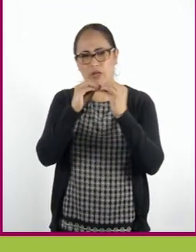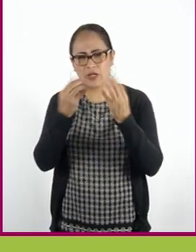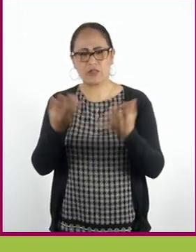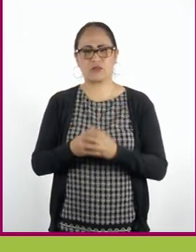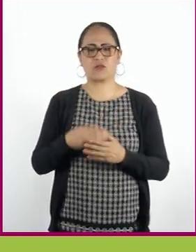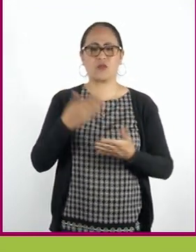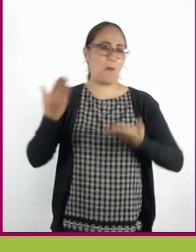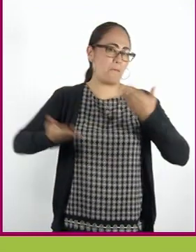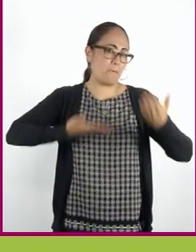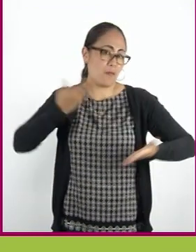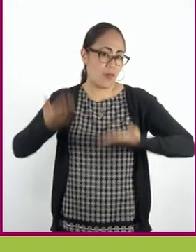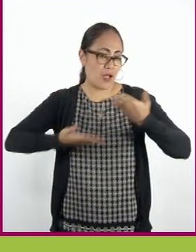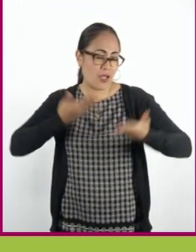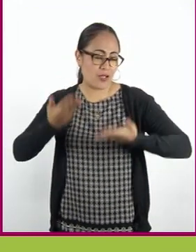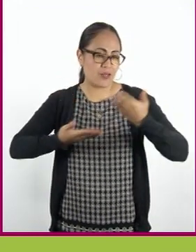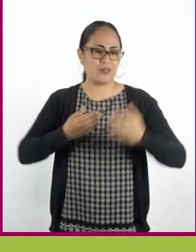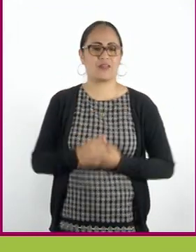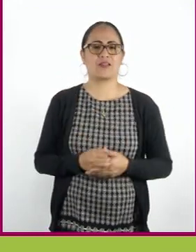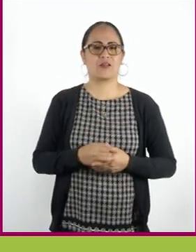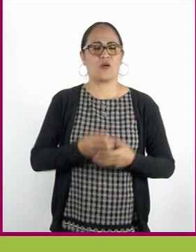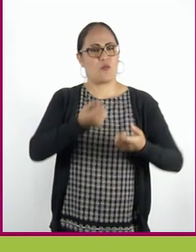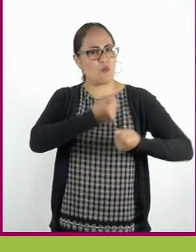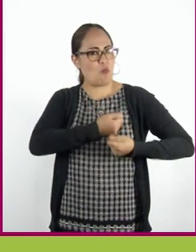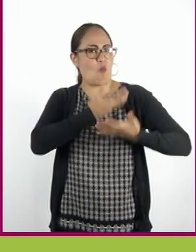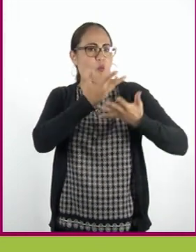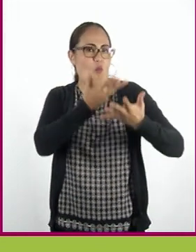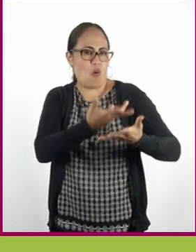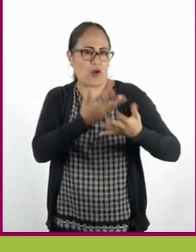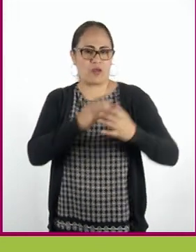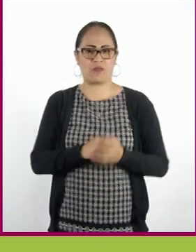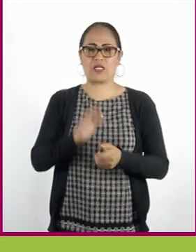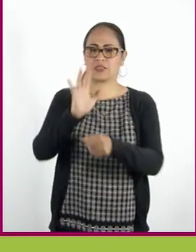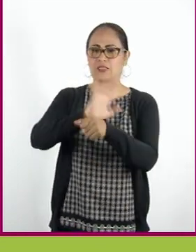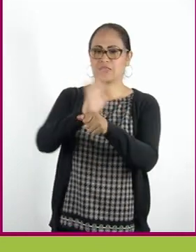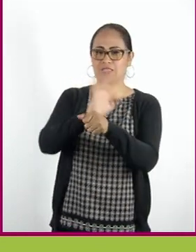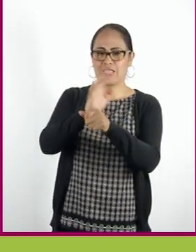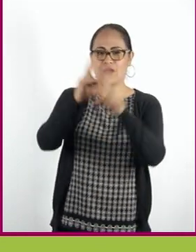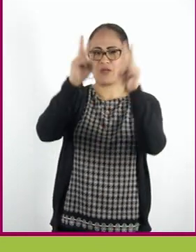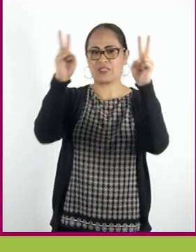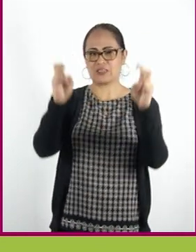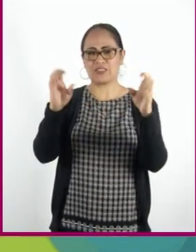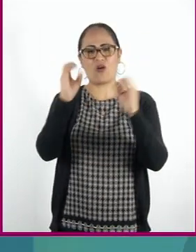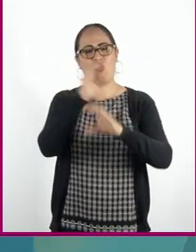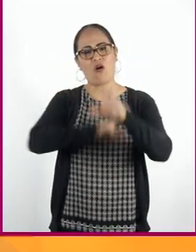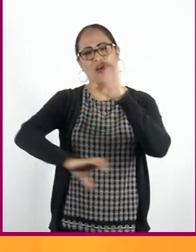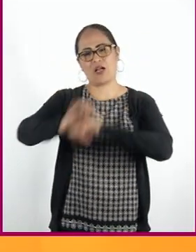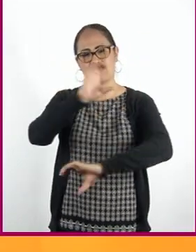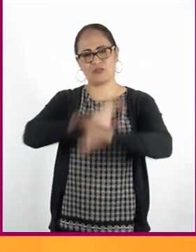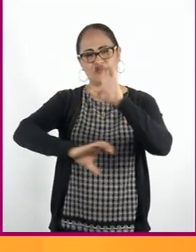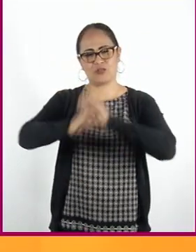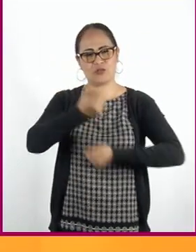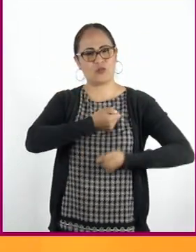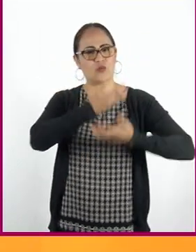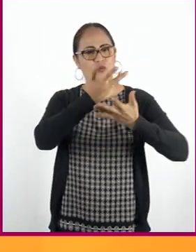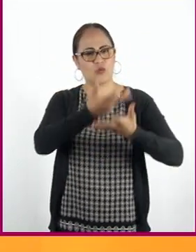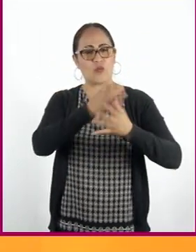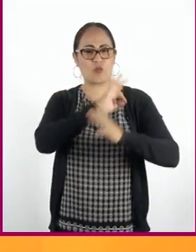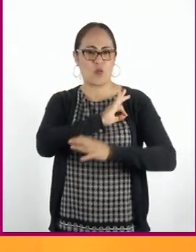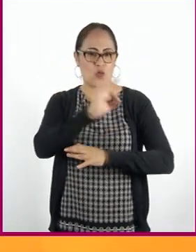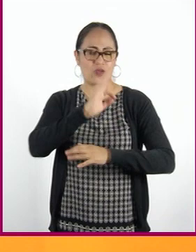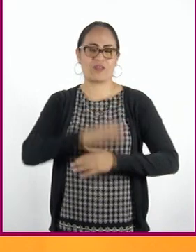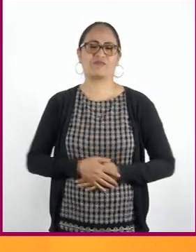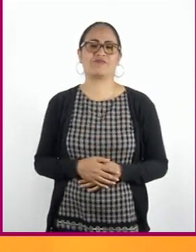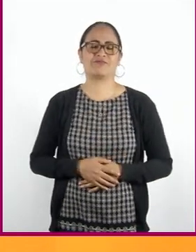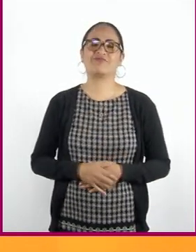los bailes, poemas, películas o canciones. Maestro,